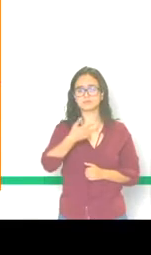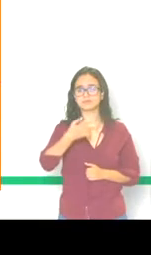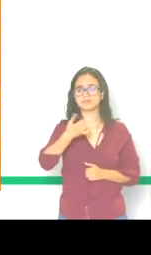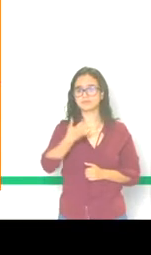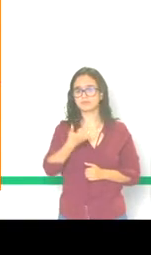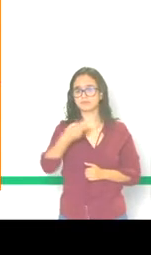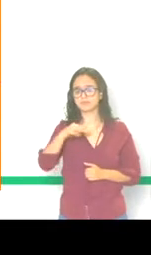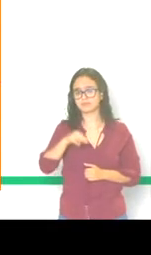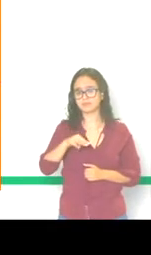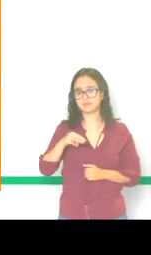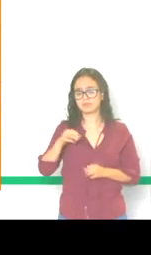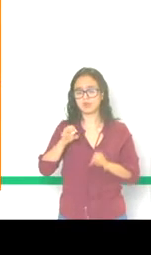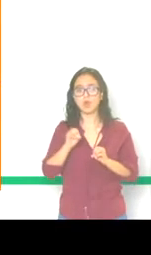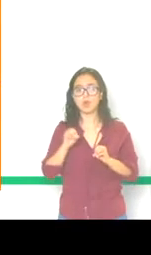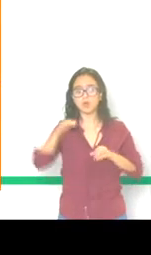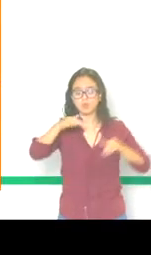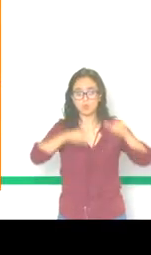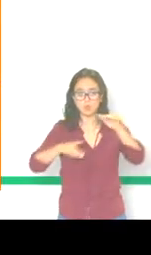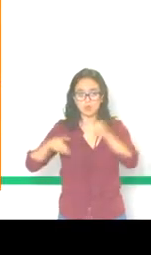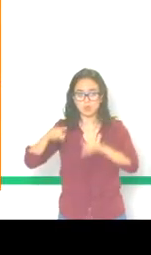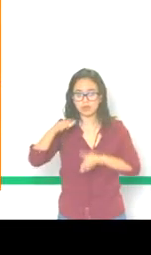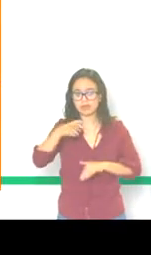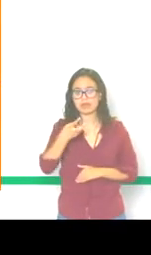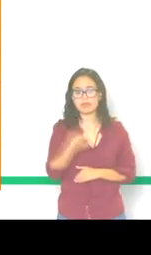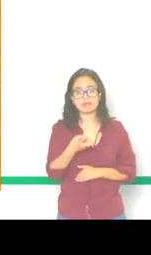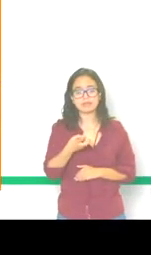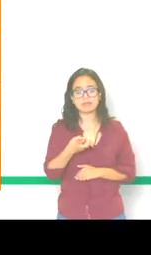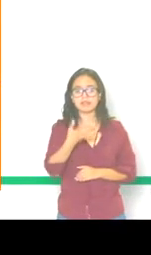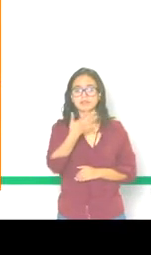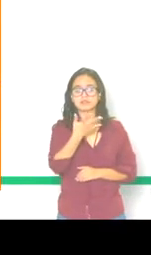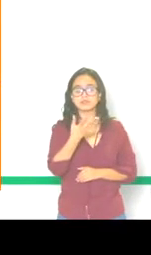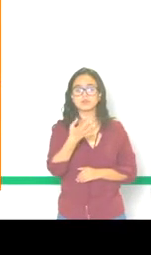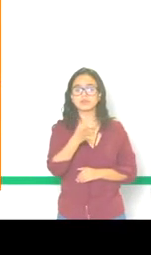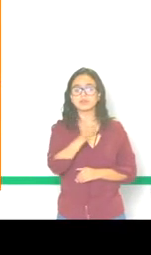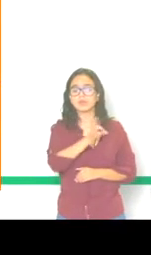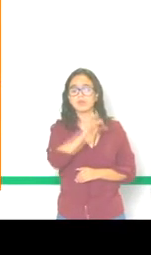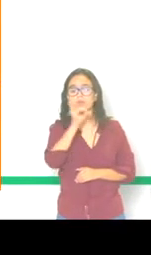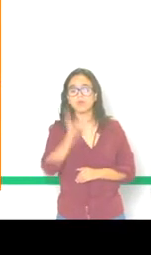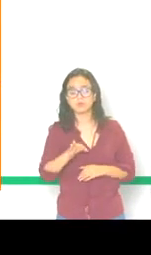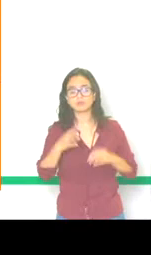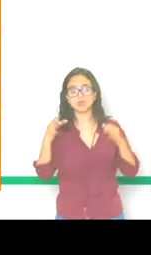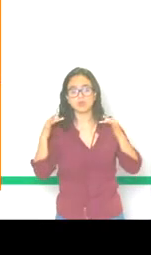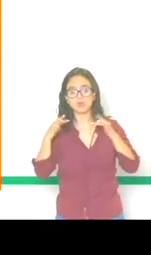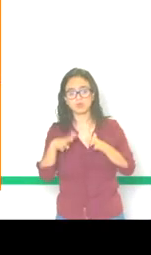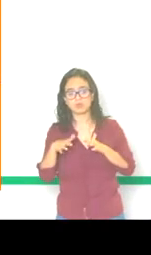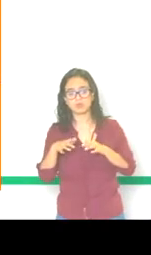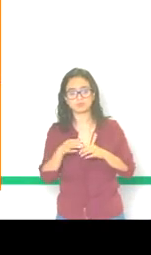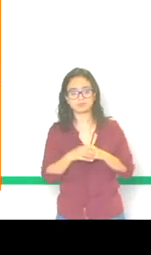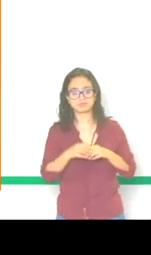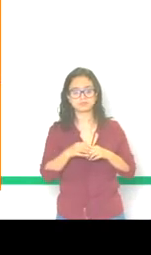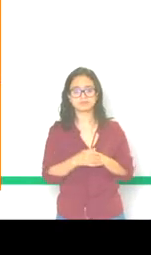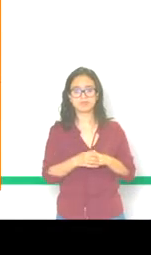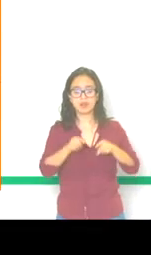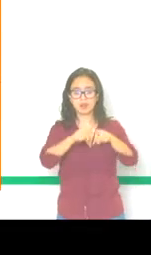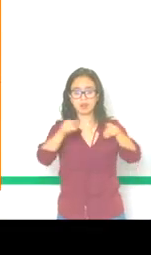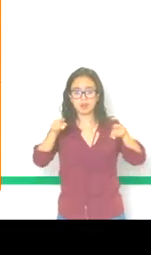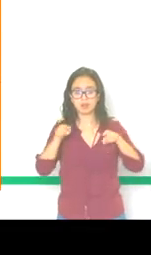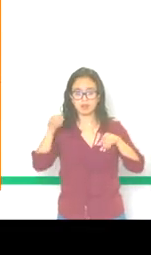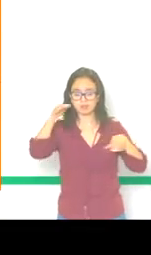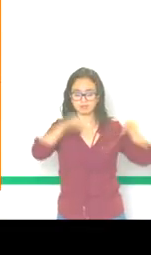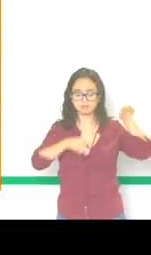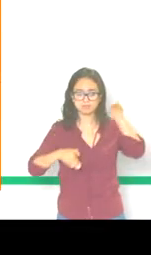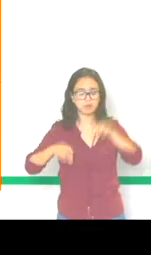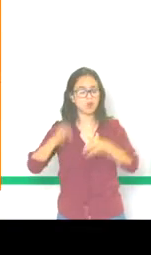y albercas se restringe al 50% de aforo. Albercas solo práctica